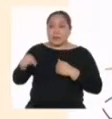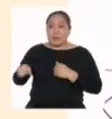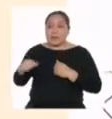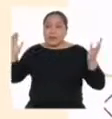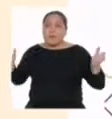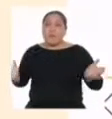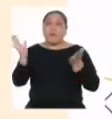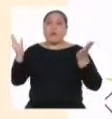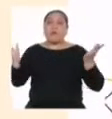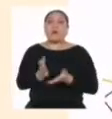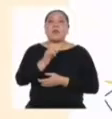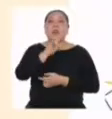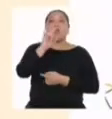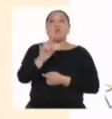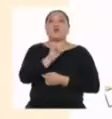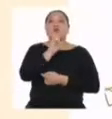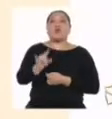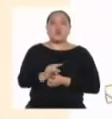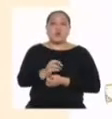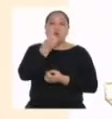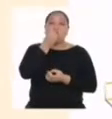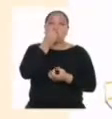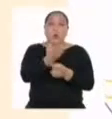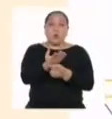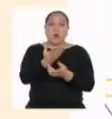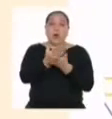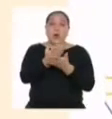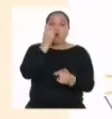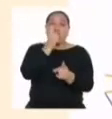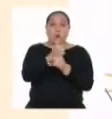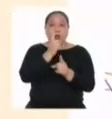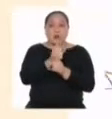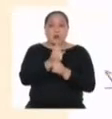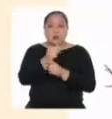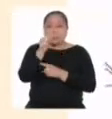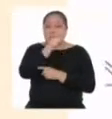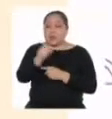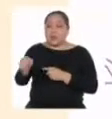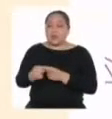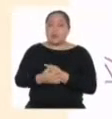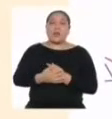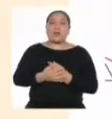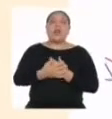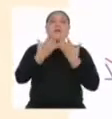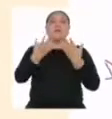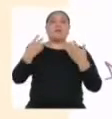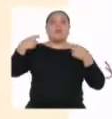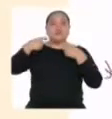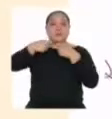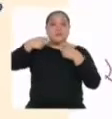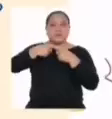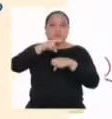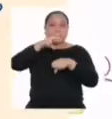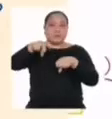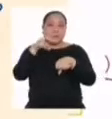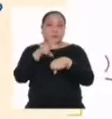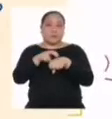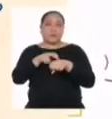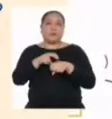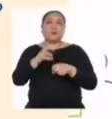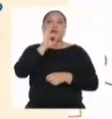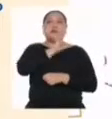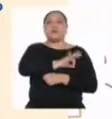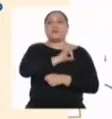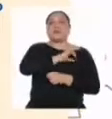se fomentan los beneficios que genera el adecuado uso de los recursos energéticos y naturales, como